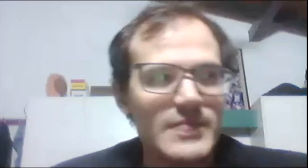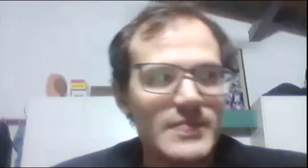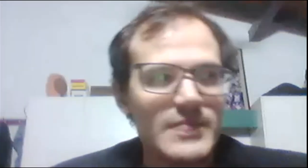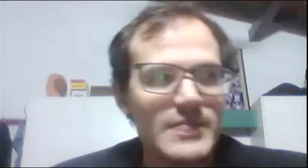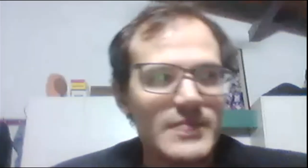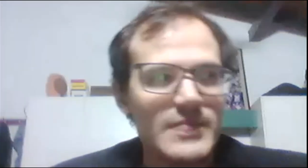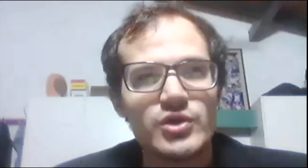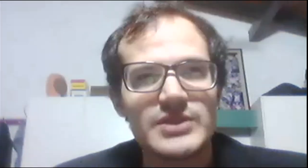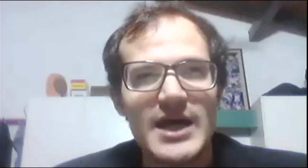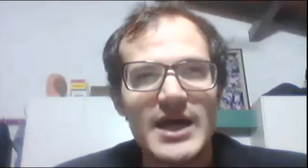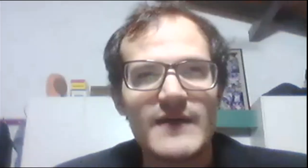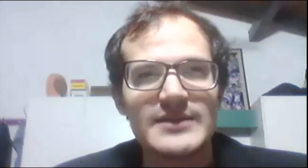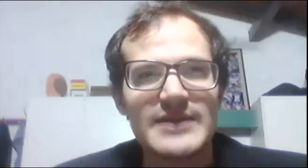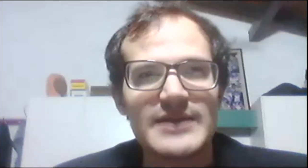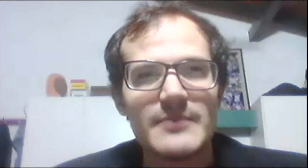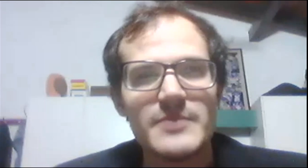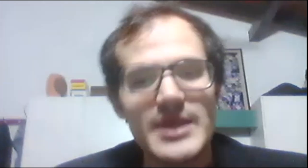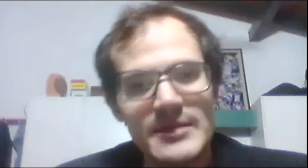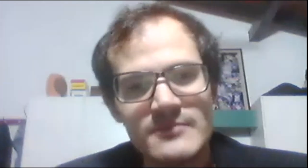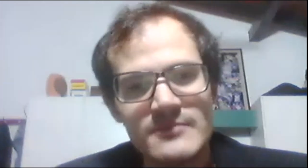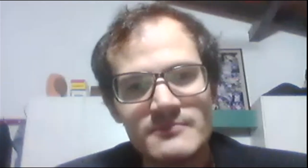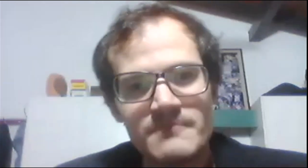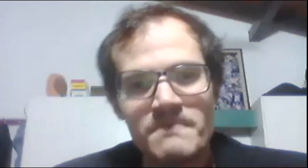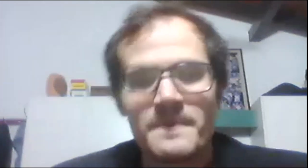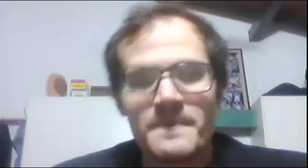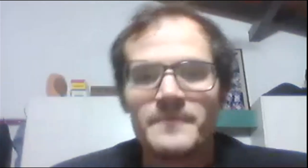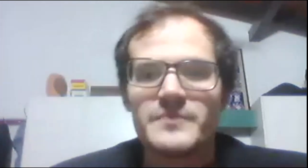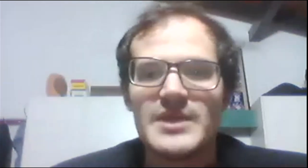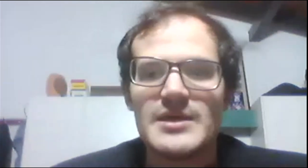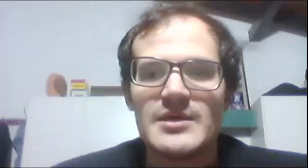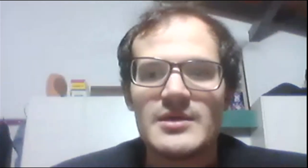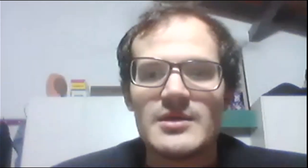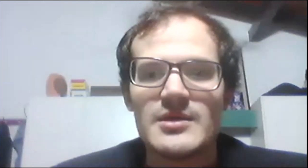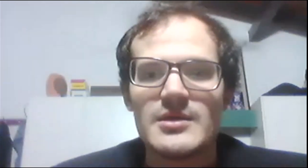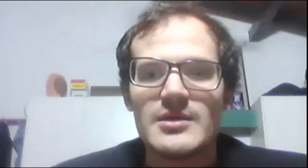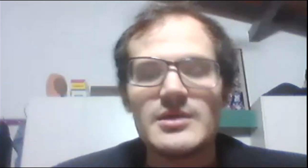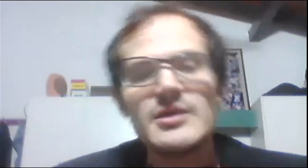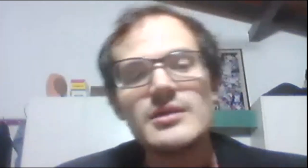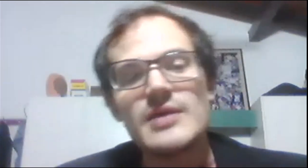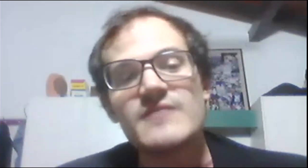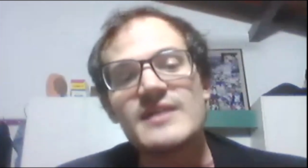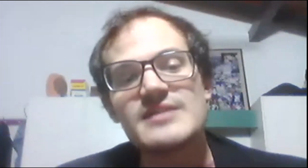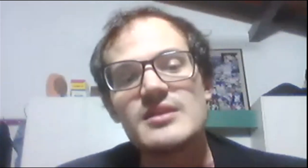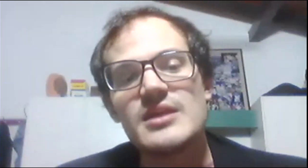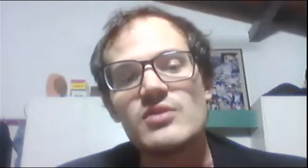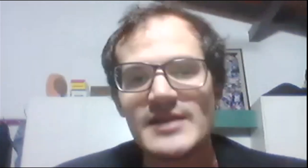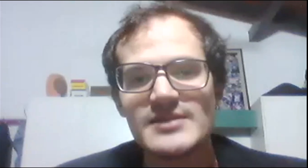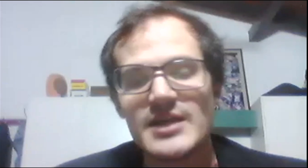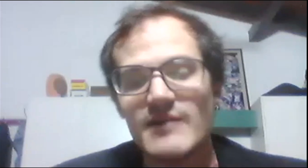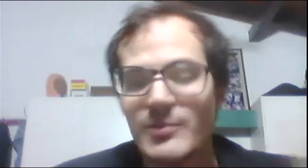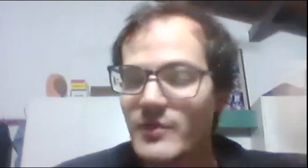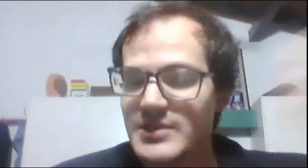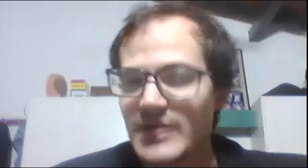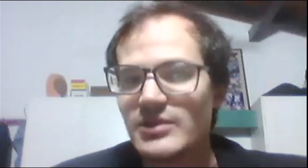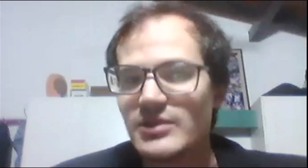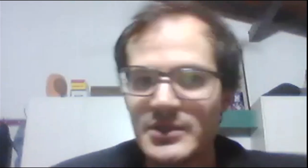tanto, la situación militar en el sur no estaba tan bien, y ahí va ascendiendo la figura del